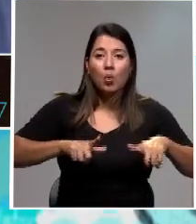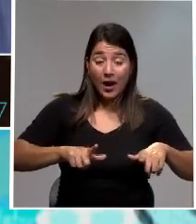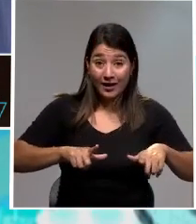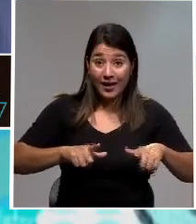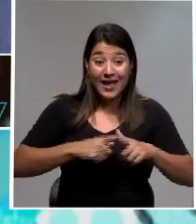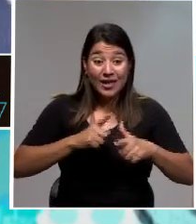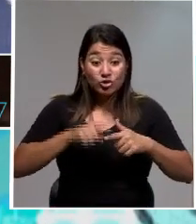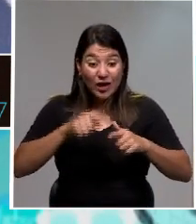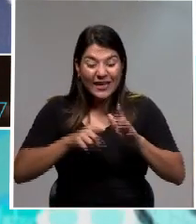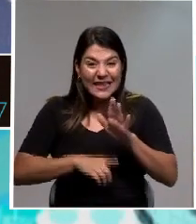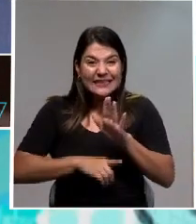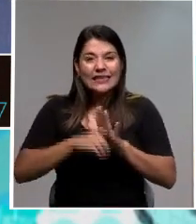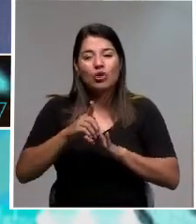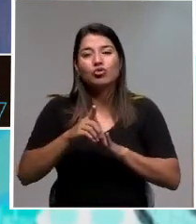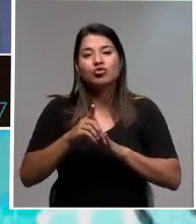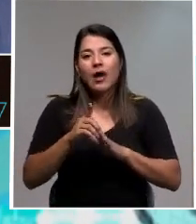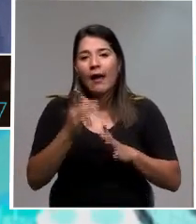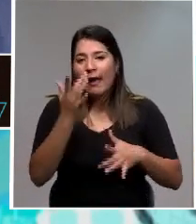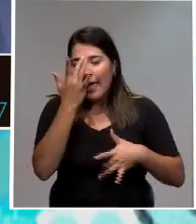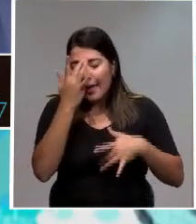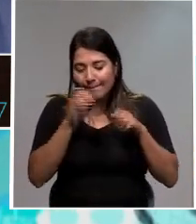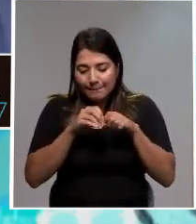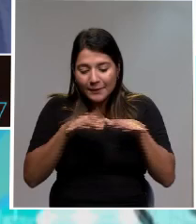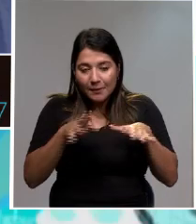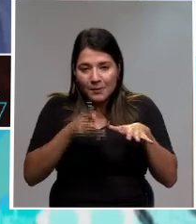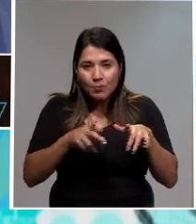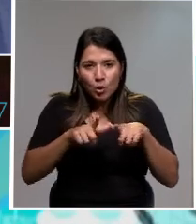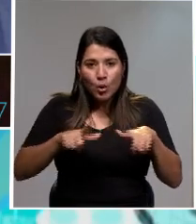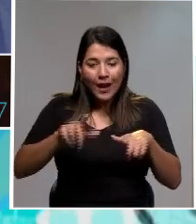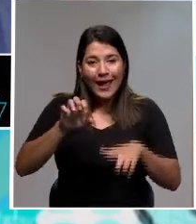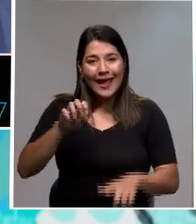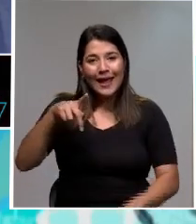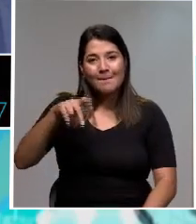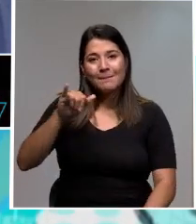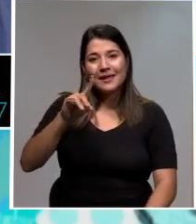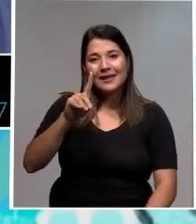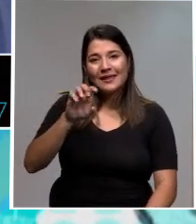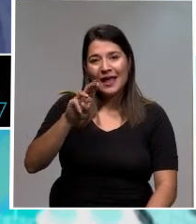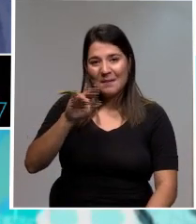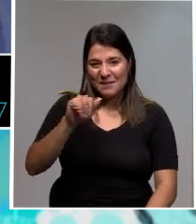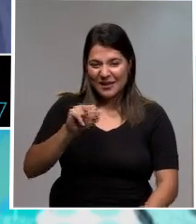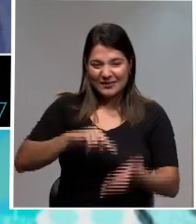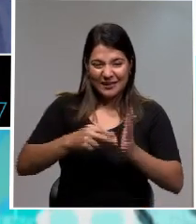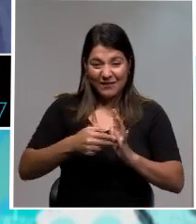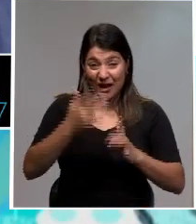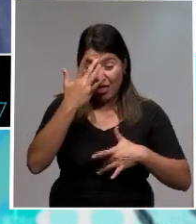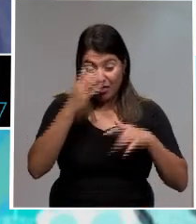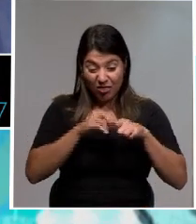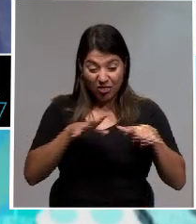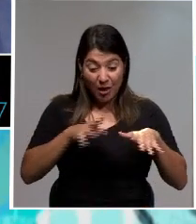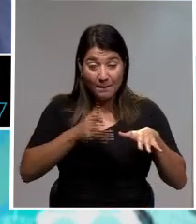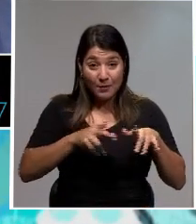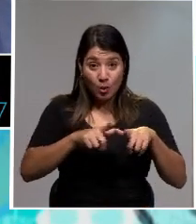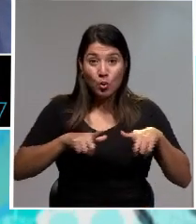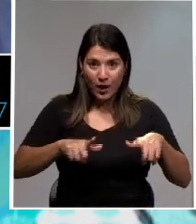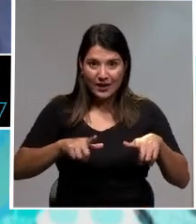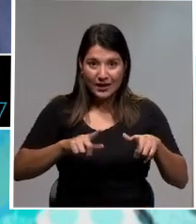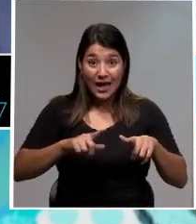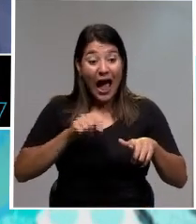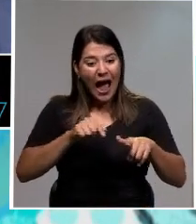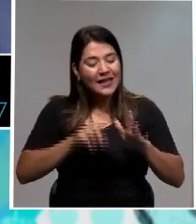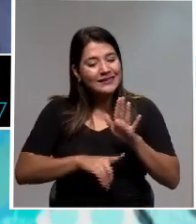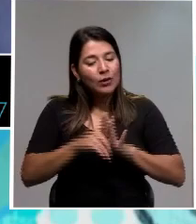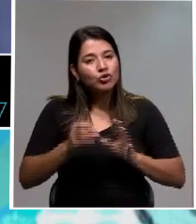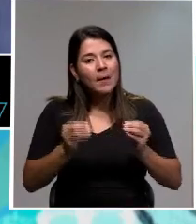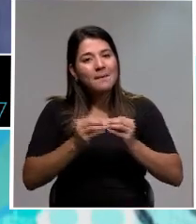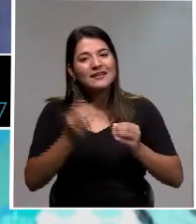enfermedades de las muchedumbres. Es decir, una gran cantidad de personas se infectan por un mismo agente infeccioso.